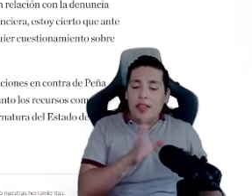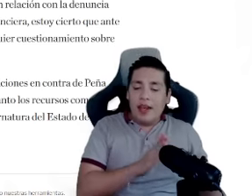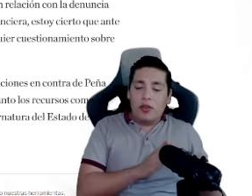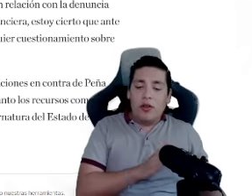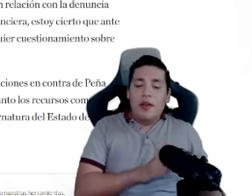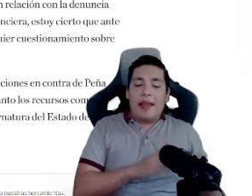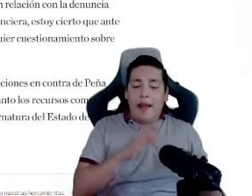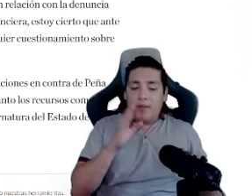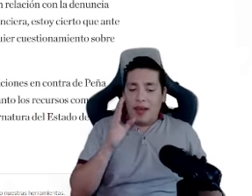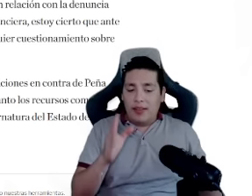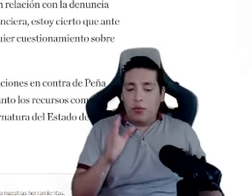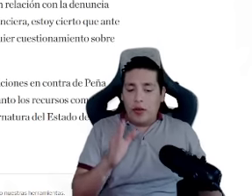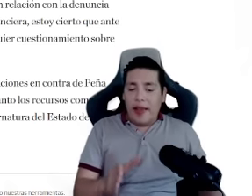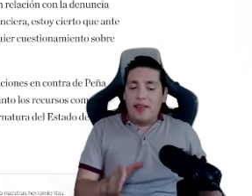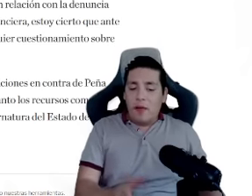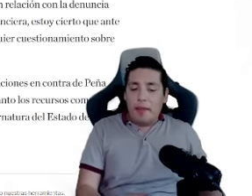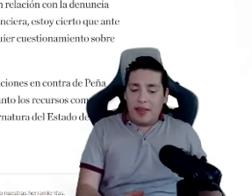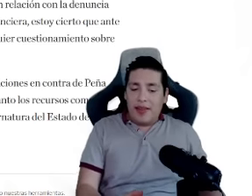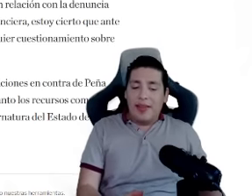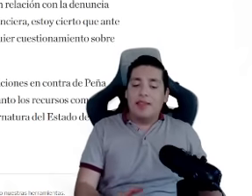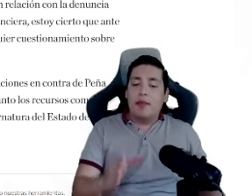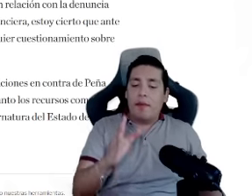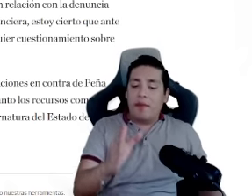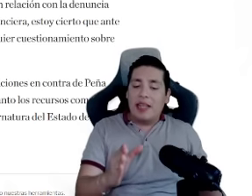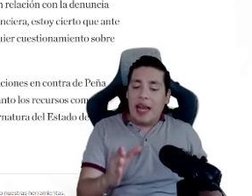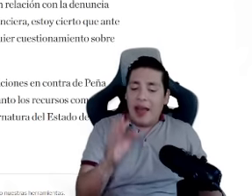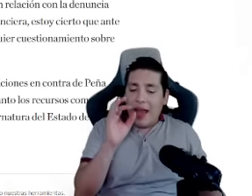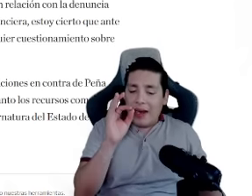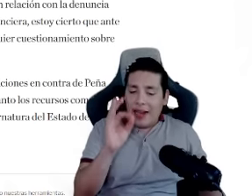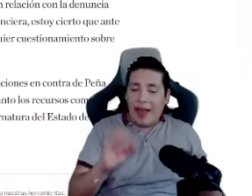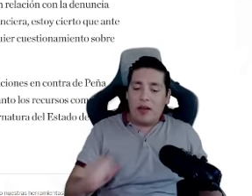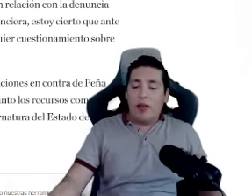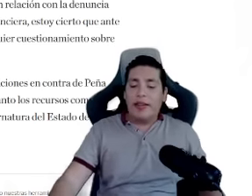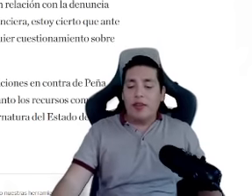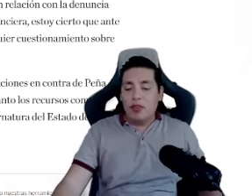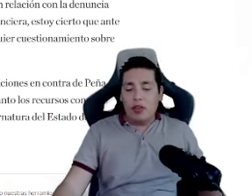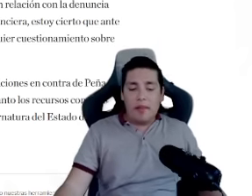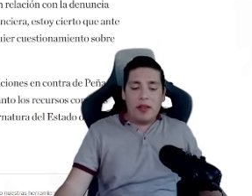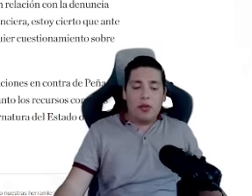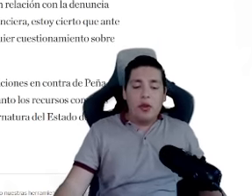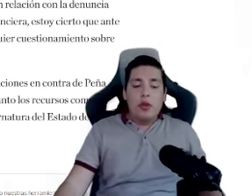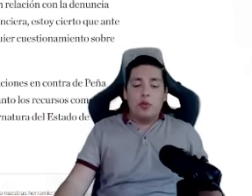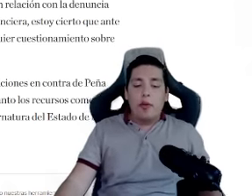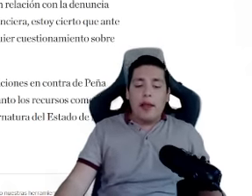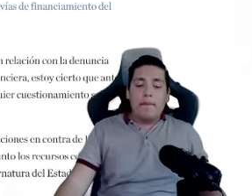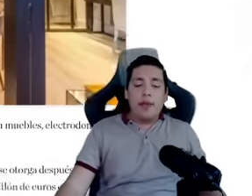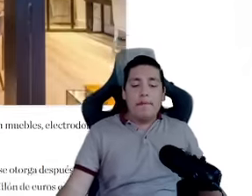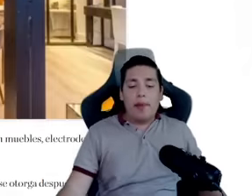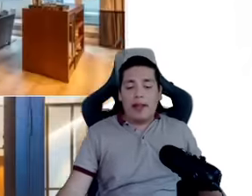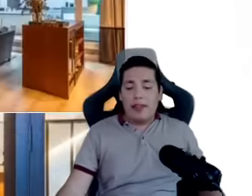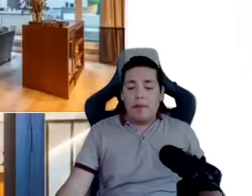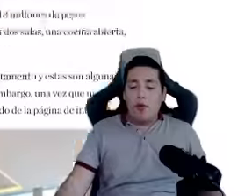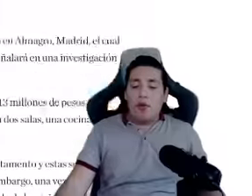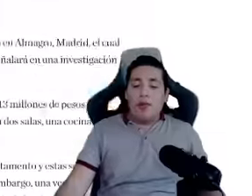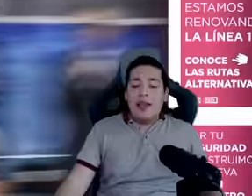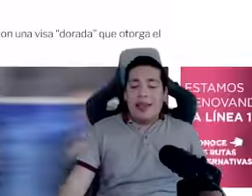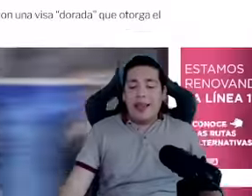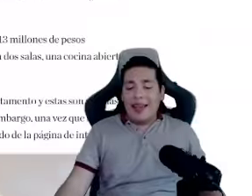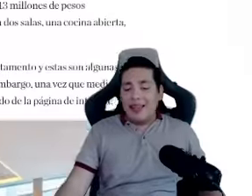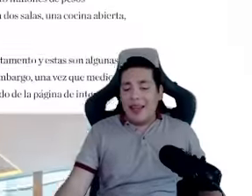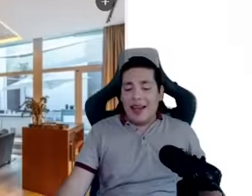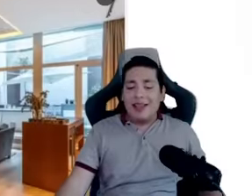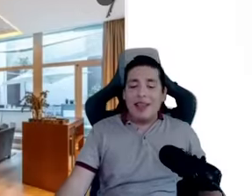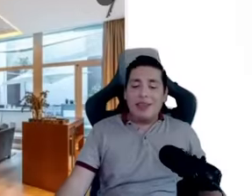estoy cierto que ante las autoridades competentes se me permitirá aclarar cualquier cuestionamiento sobre mi patrimonio